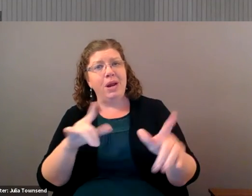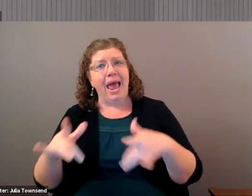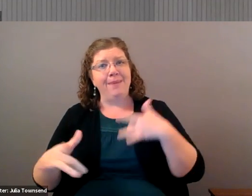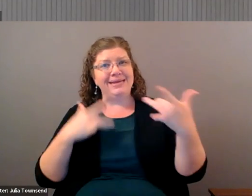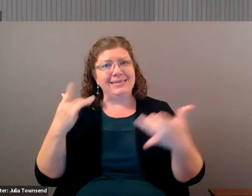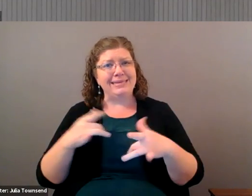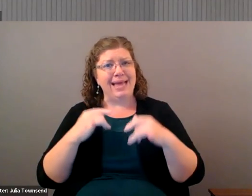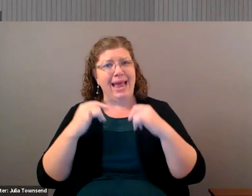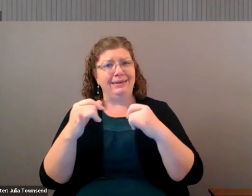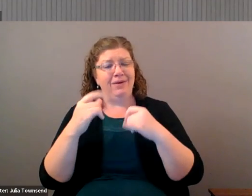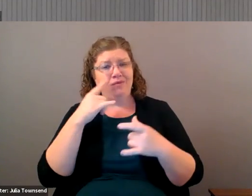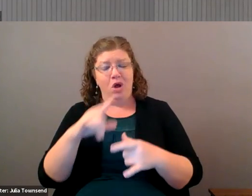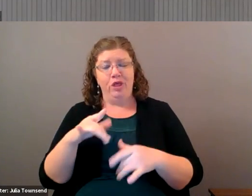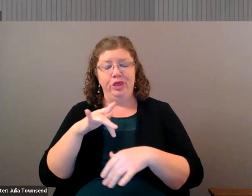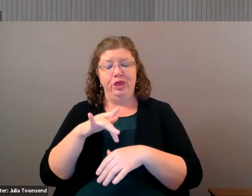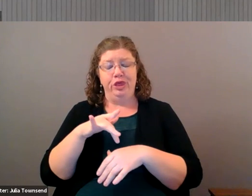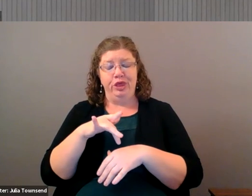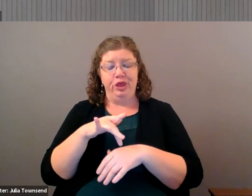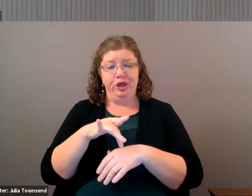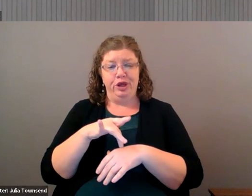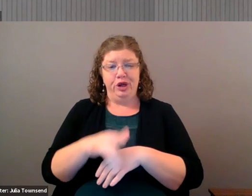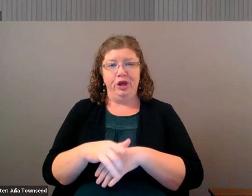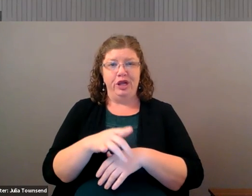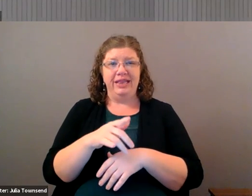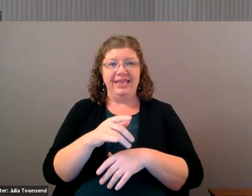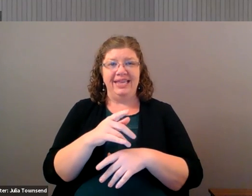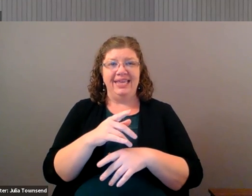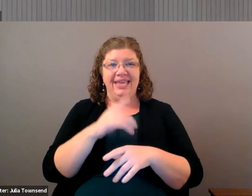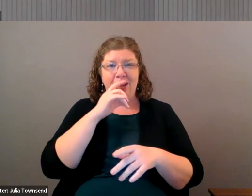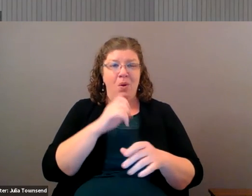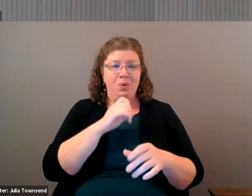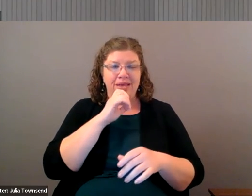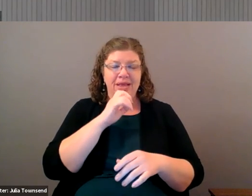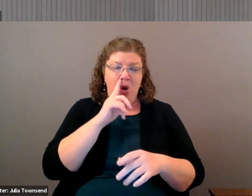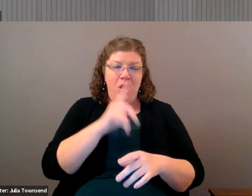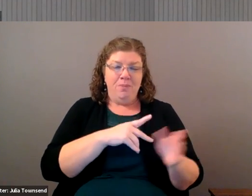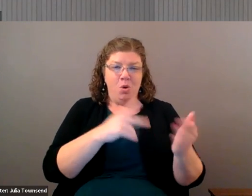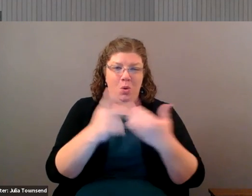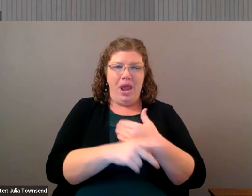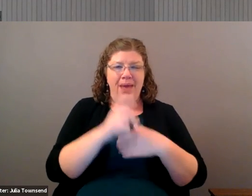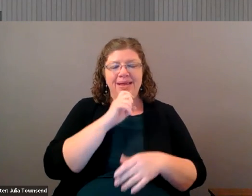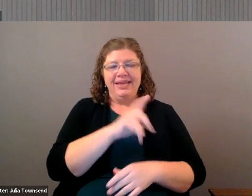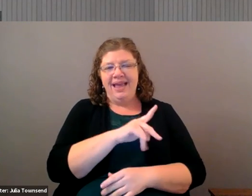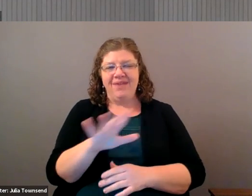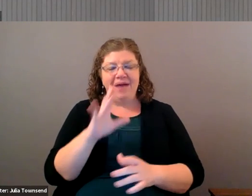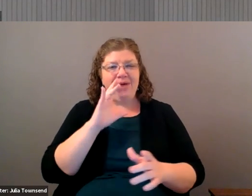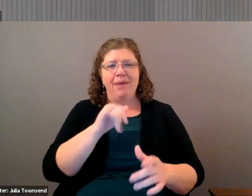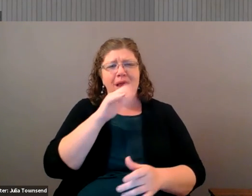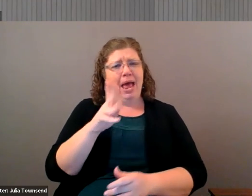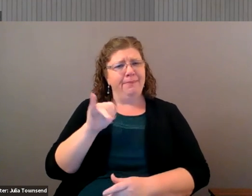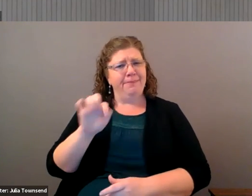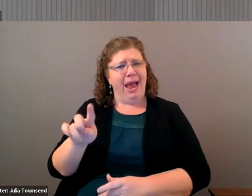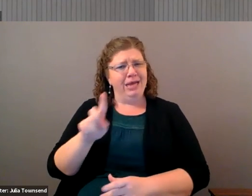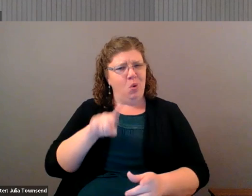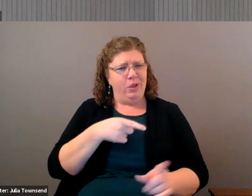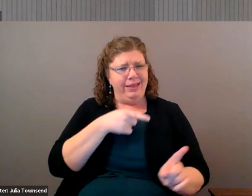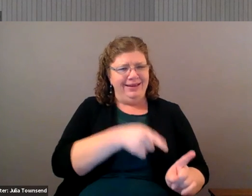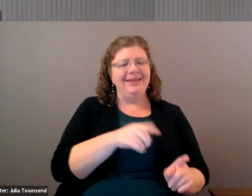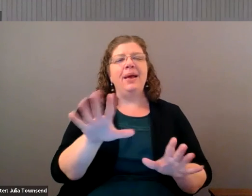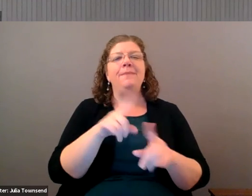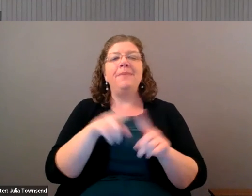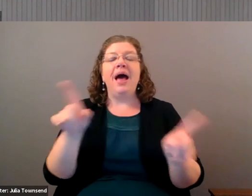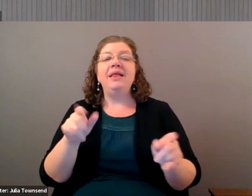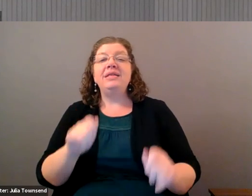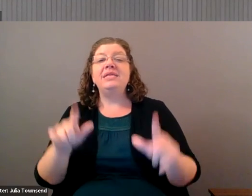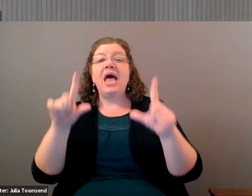emocionada, casi igual de emocionada que estuve para el programa de